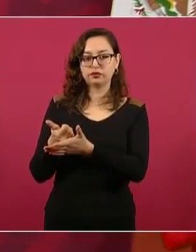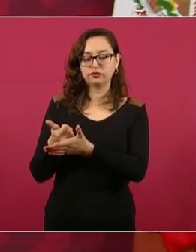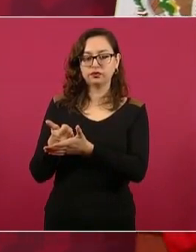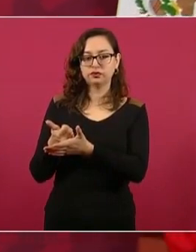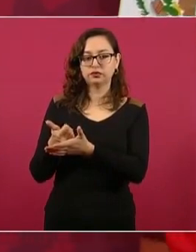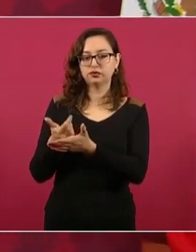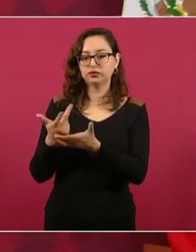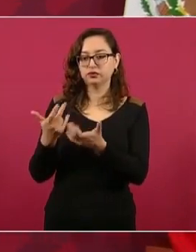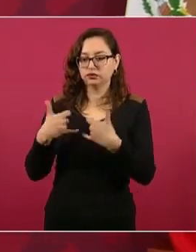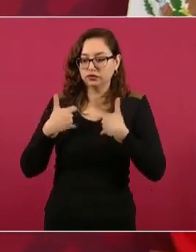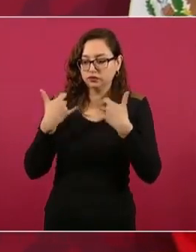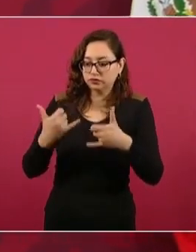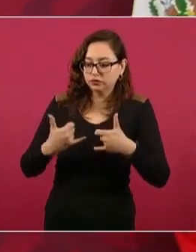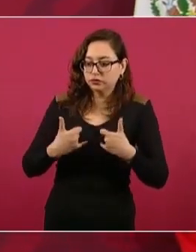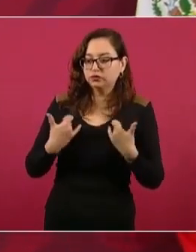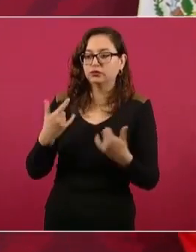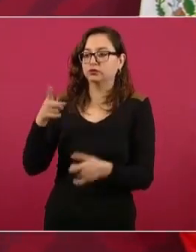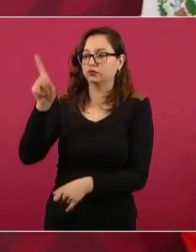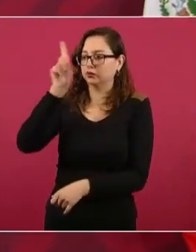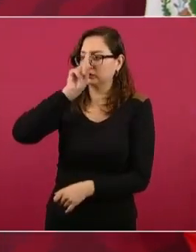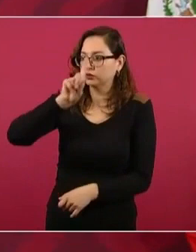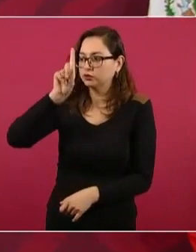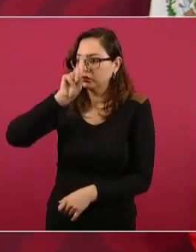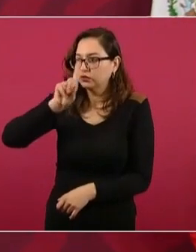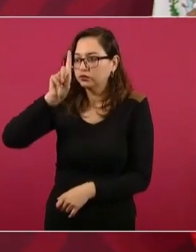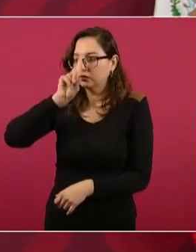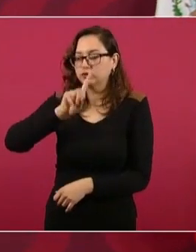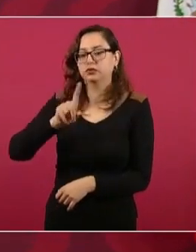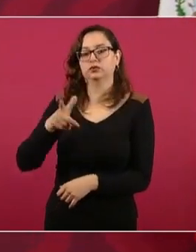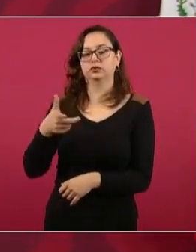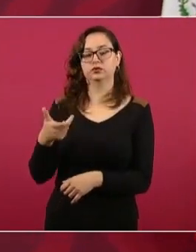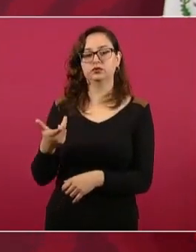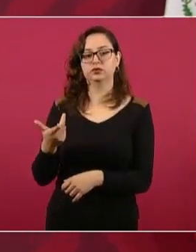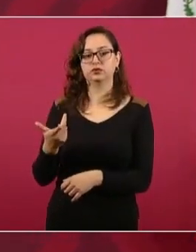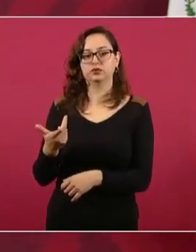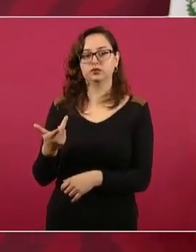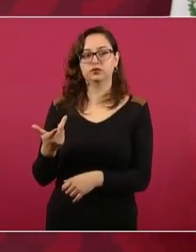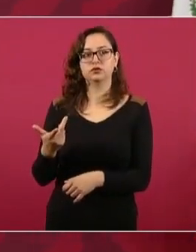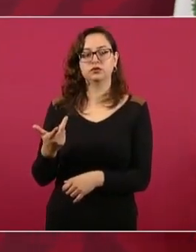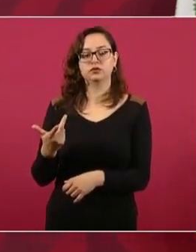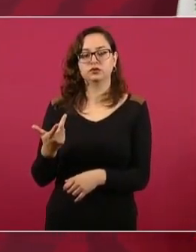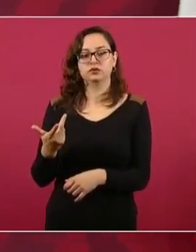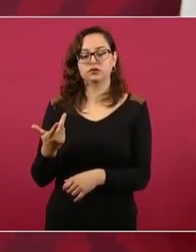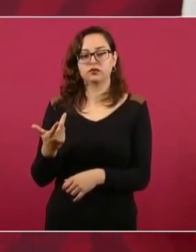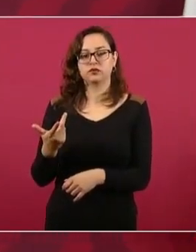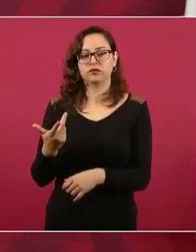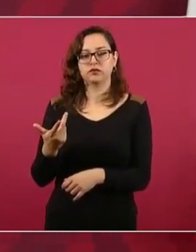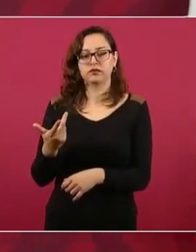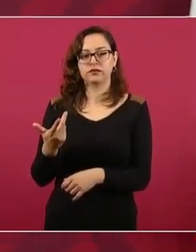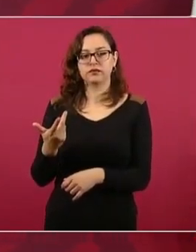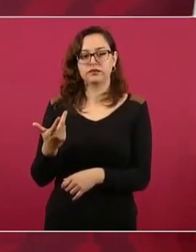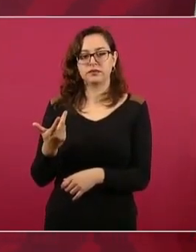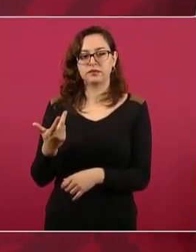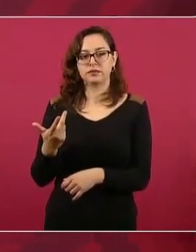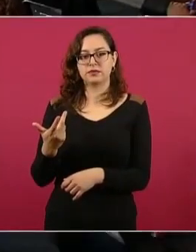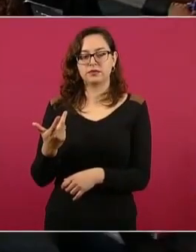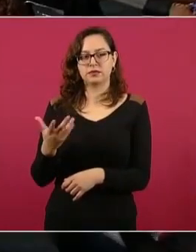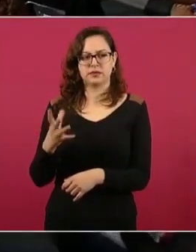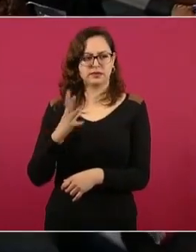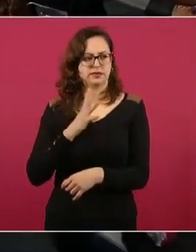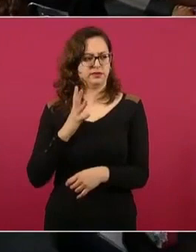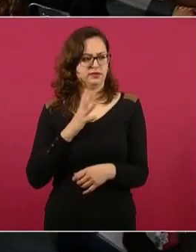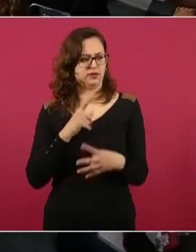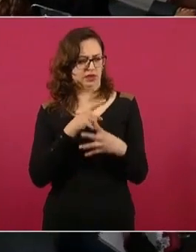tratar a los jóvenes. Y hasta hace poco eran 4 acciones.